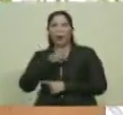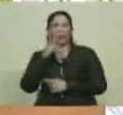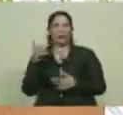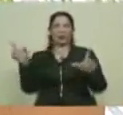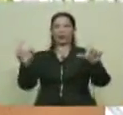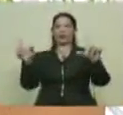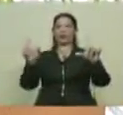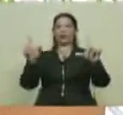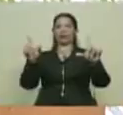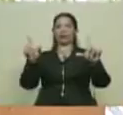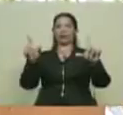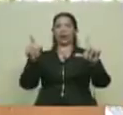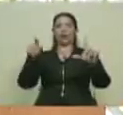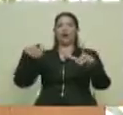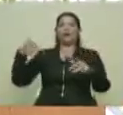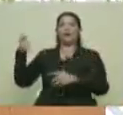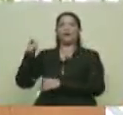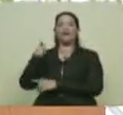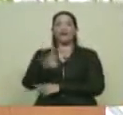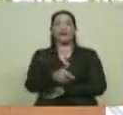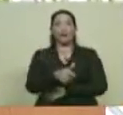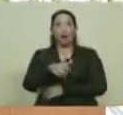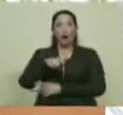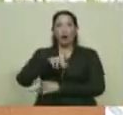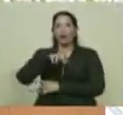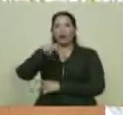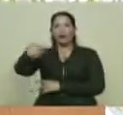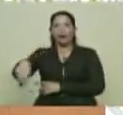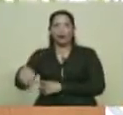autobús y entonces se van caminando de Venezuela a Perú.